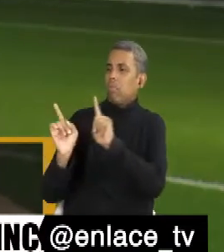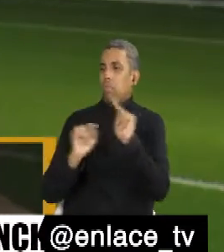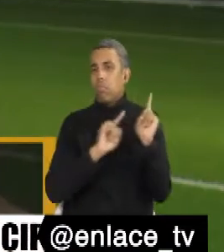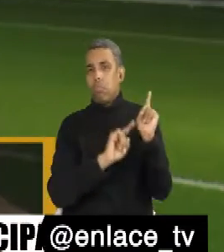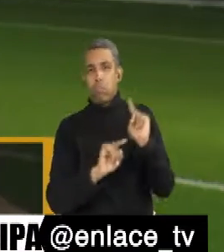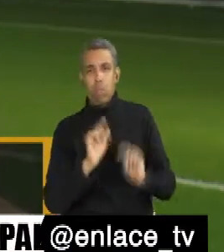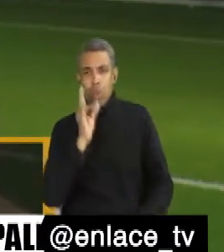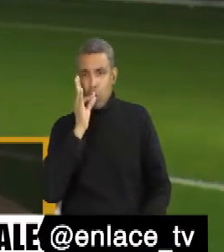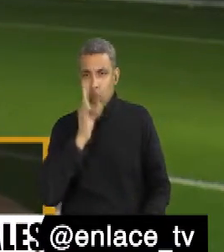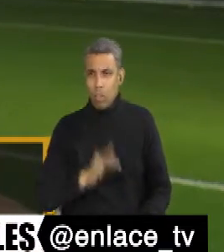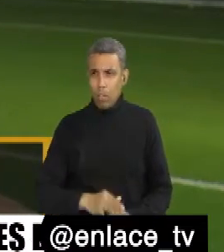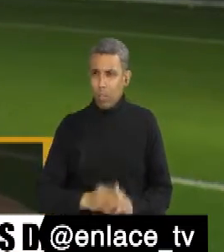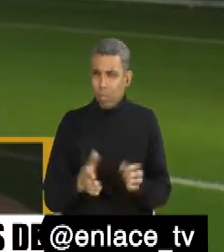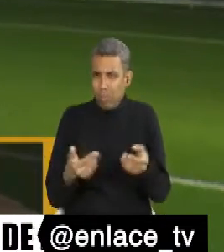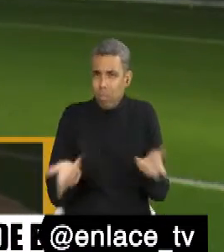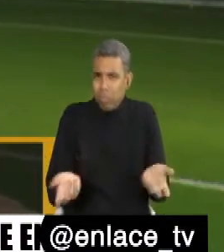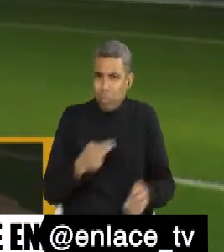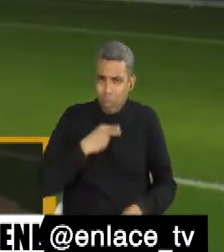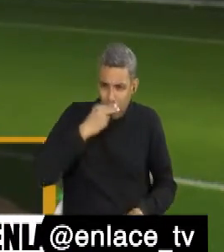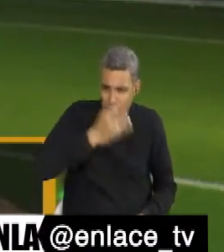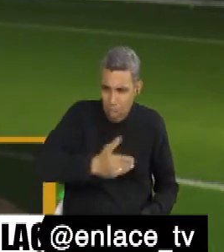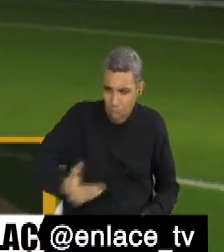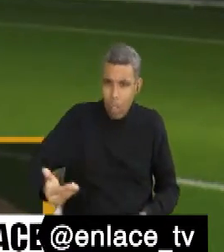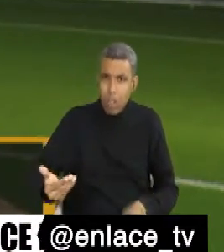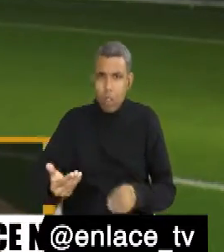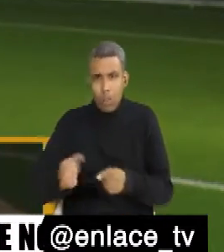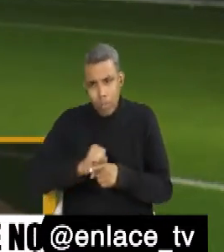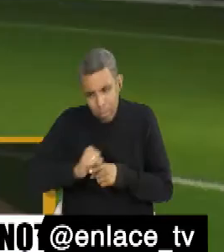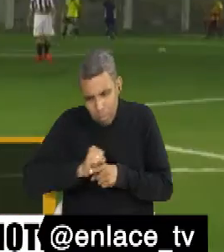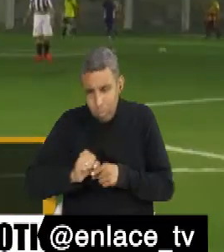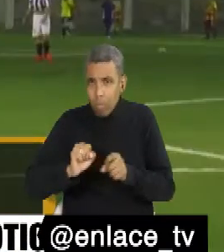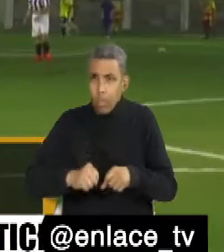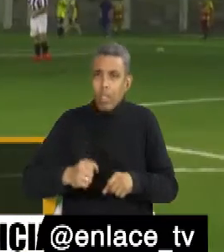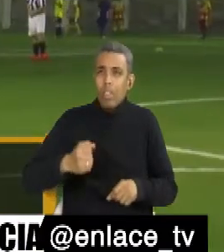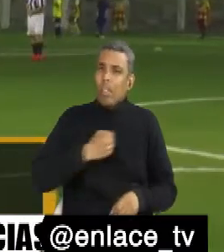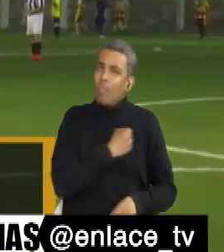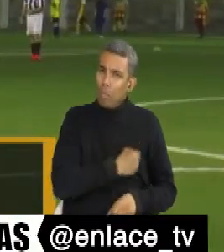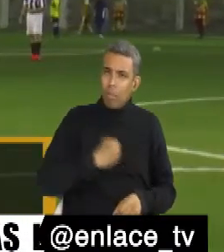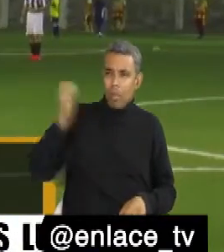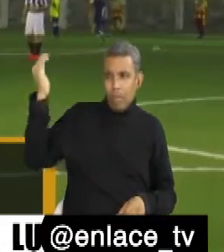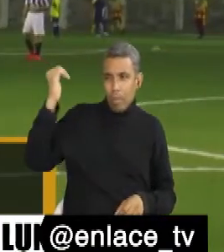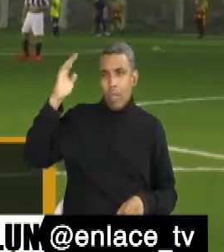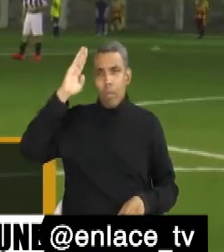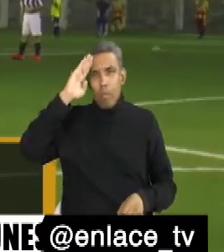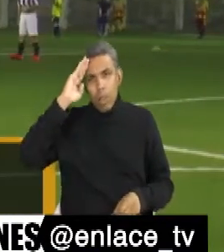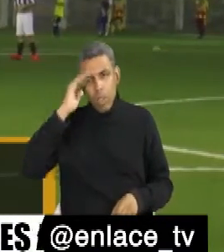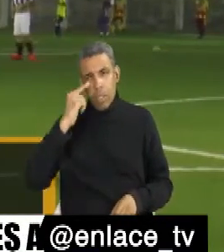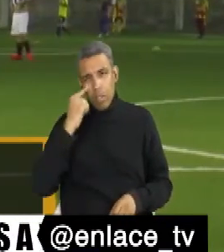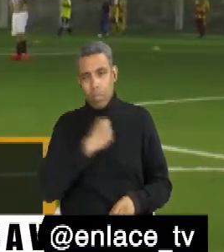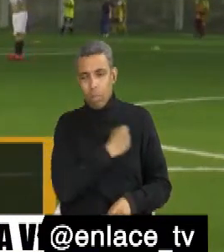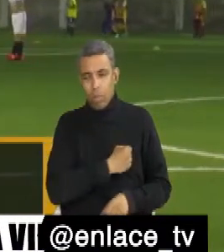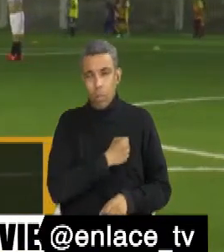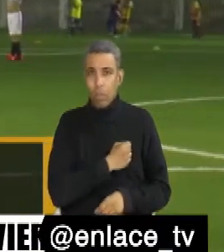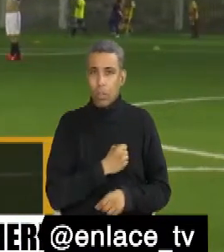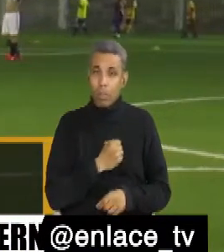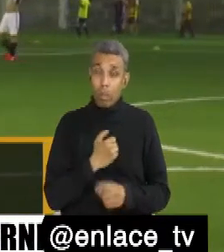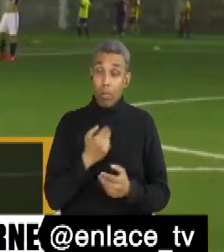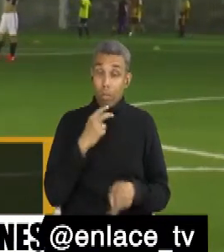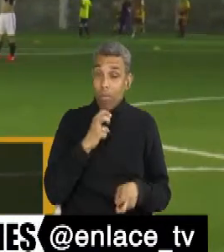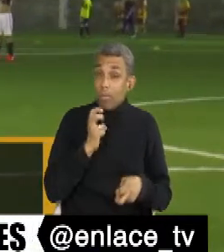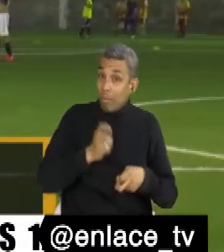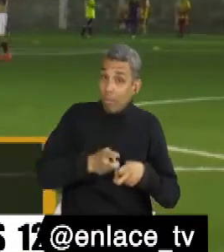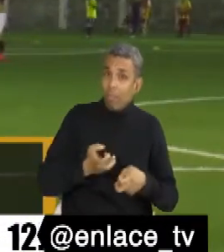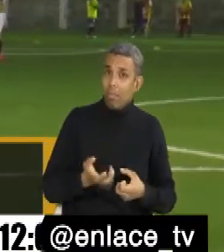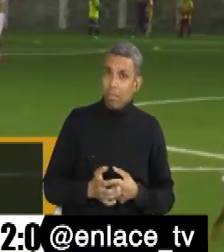es un espacio público para los niños donde estamos pidiendo la colaboración de la policía. Para el profe Cortina, entrenar bajo estas condiciones es complejo,